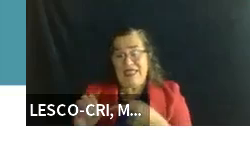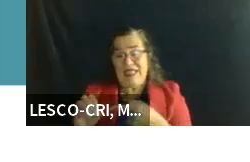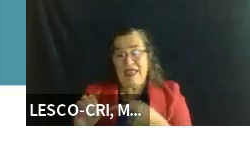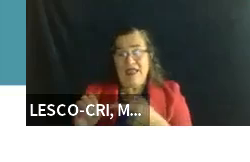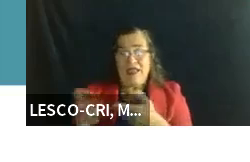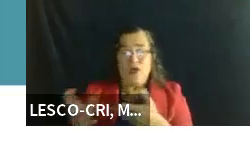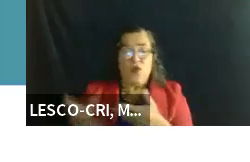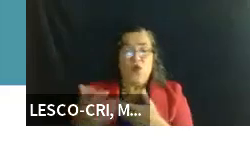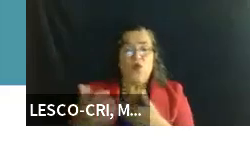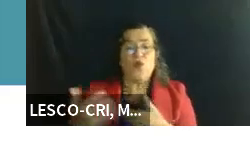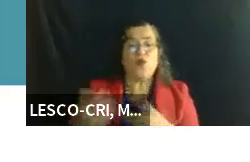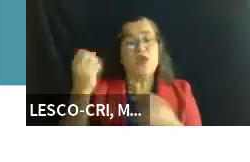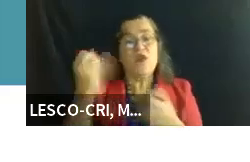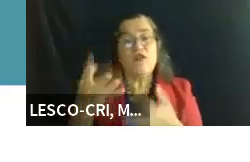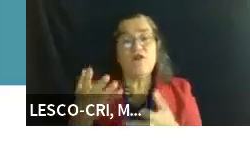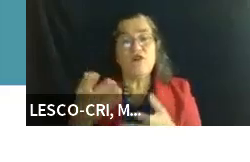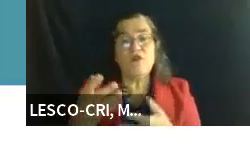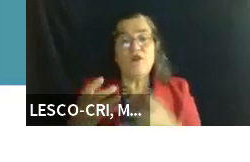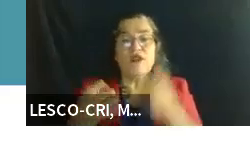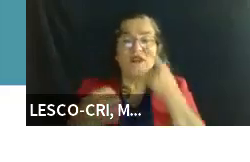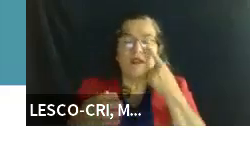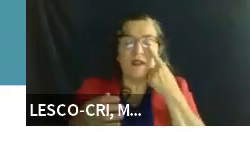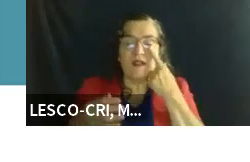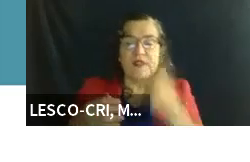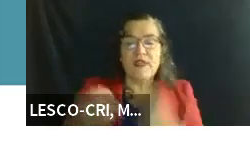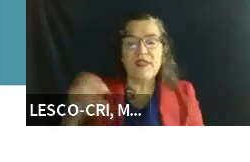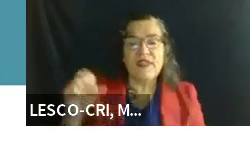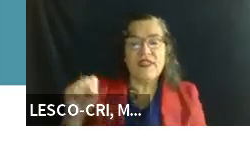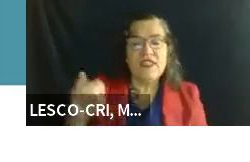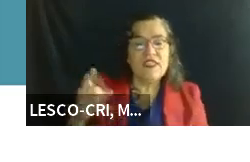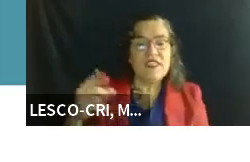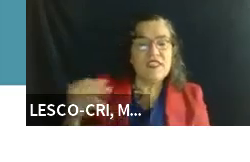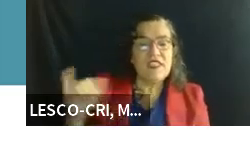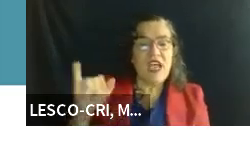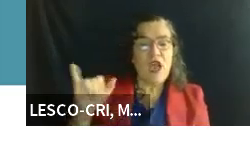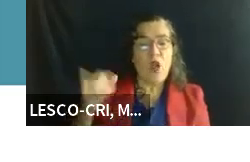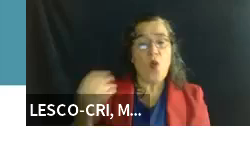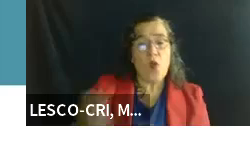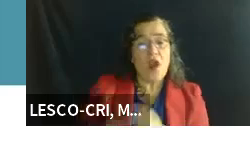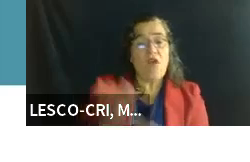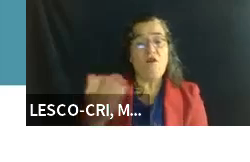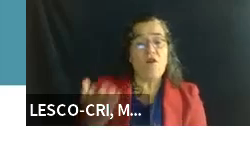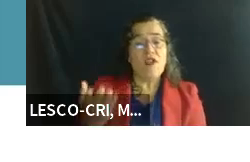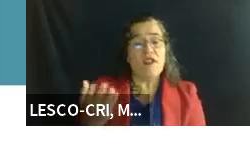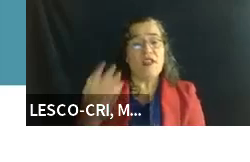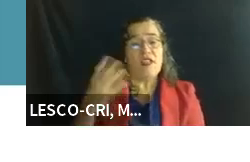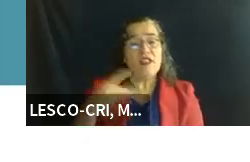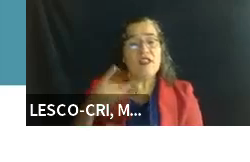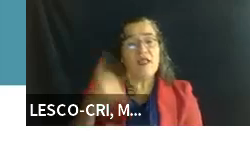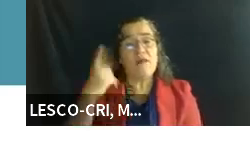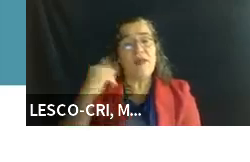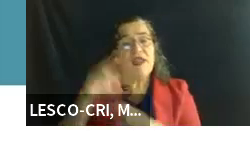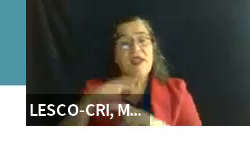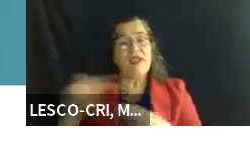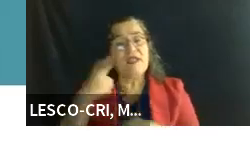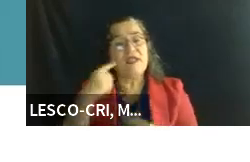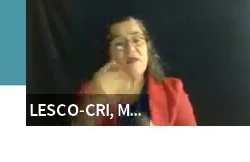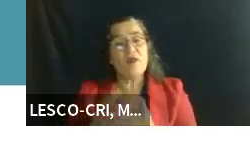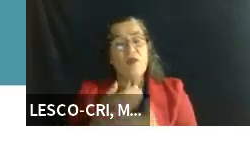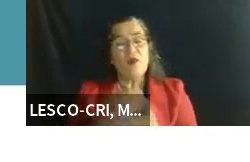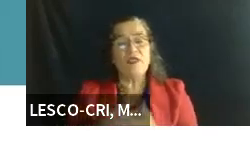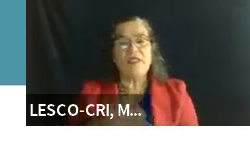informe de Class Central de Shaw, que se los recomiendo también como una fuente interesante para analizar este tipo de propuestas. Más